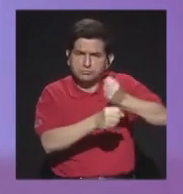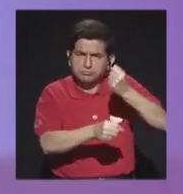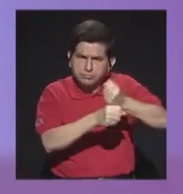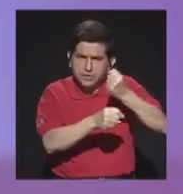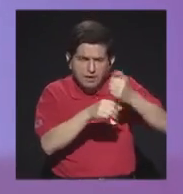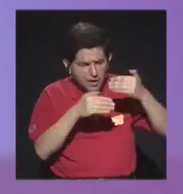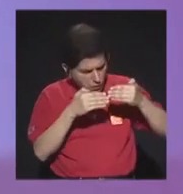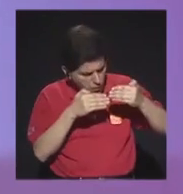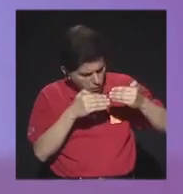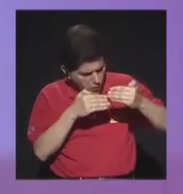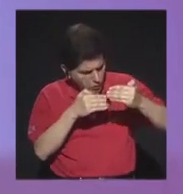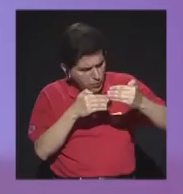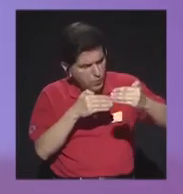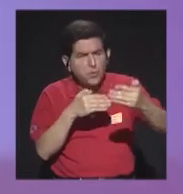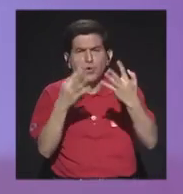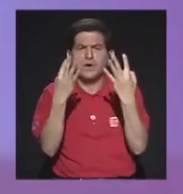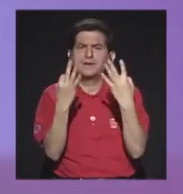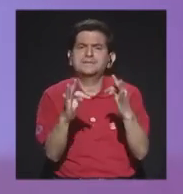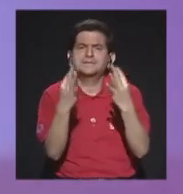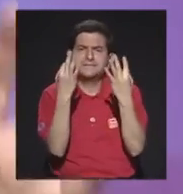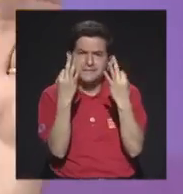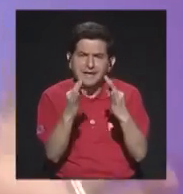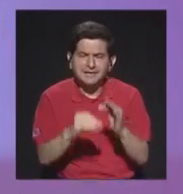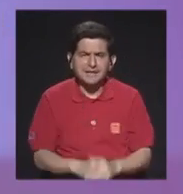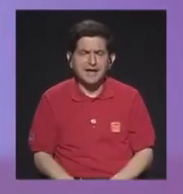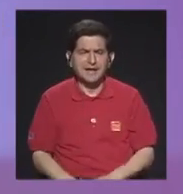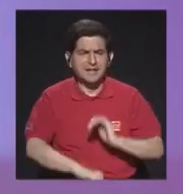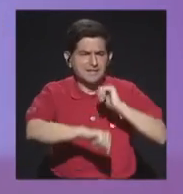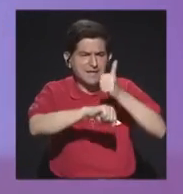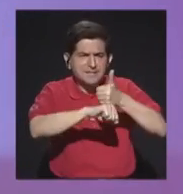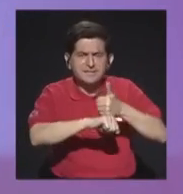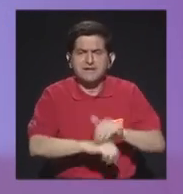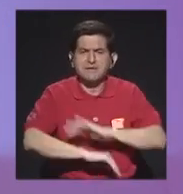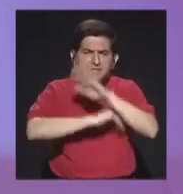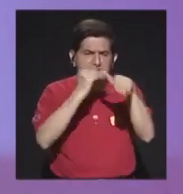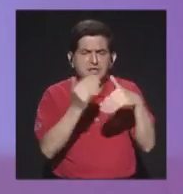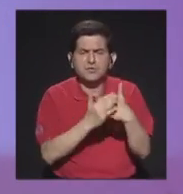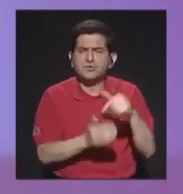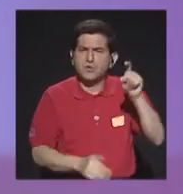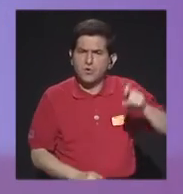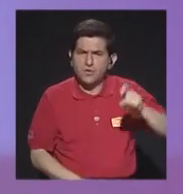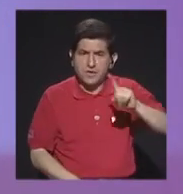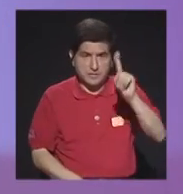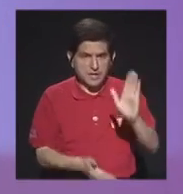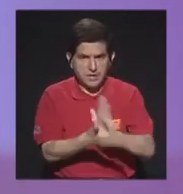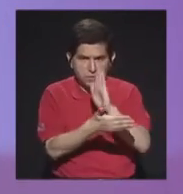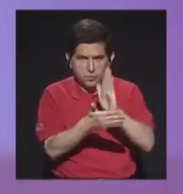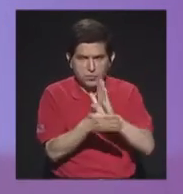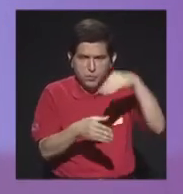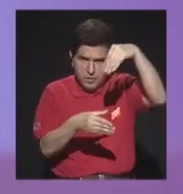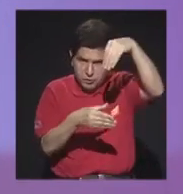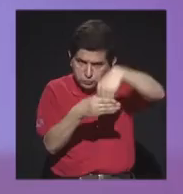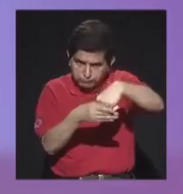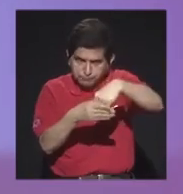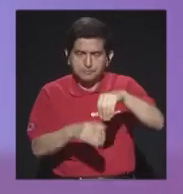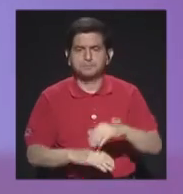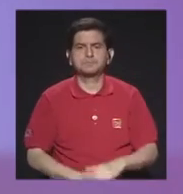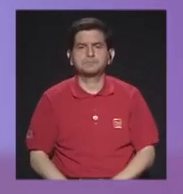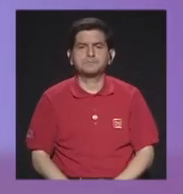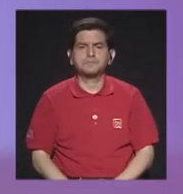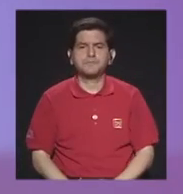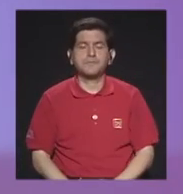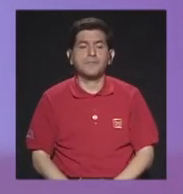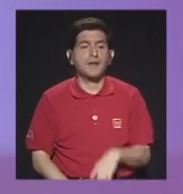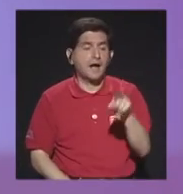algo largo para poder esquematizar todas las necesidades en un documento donde